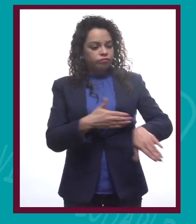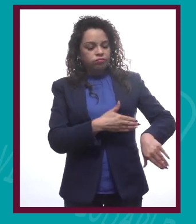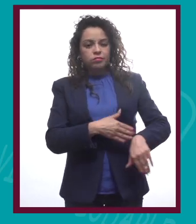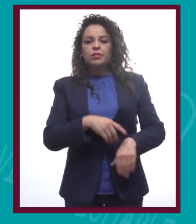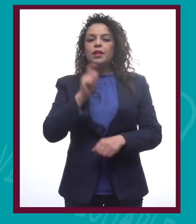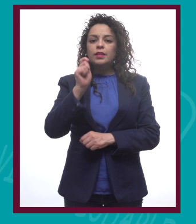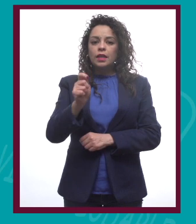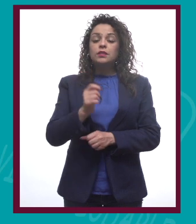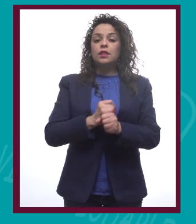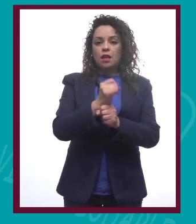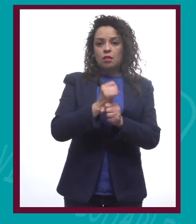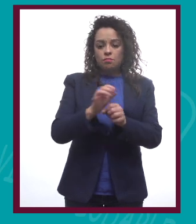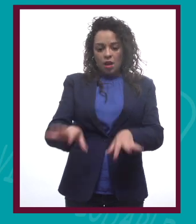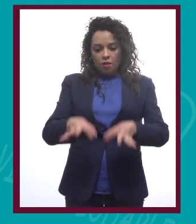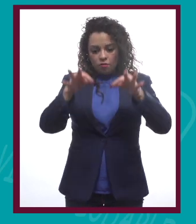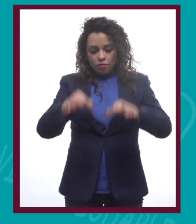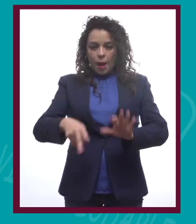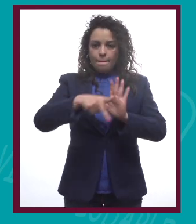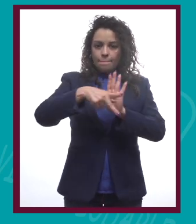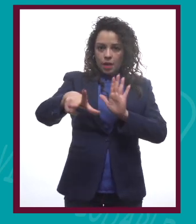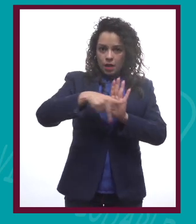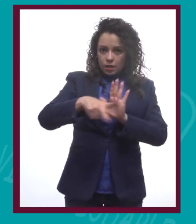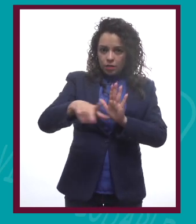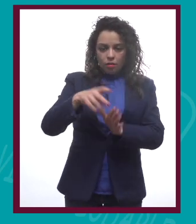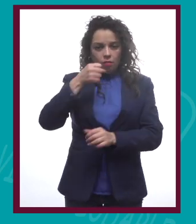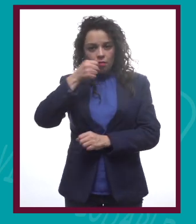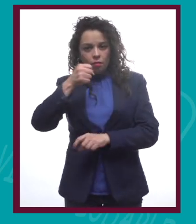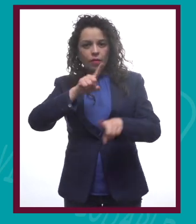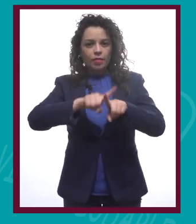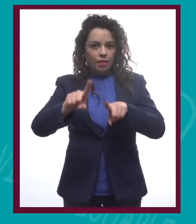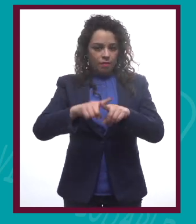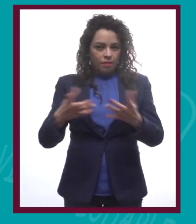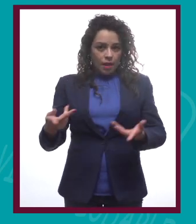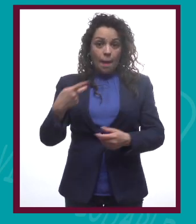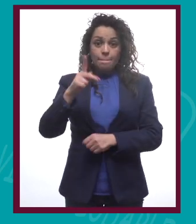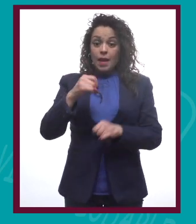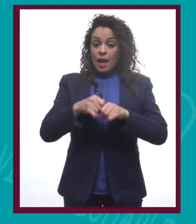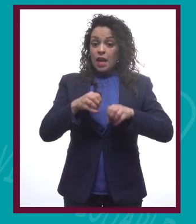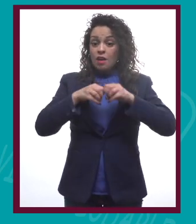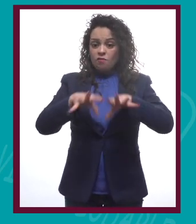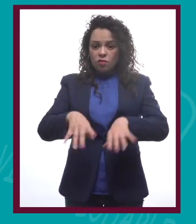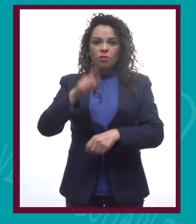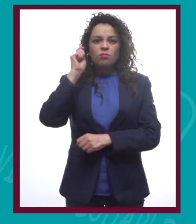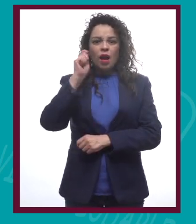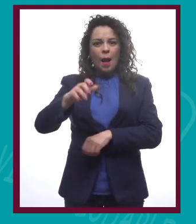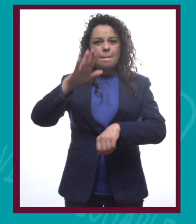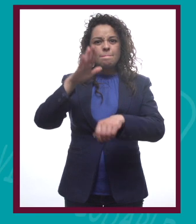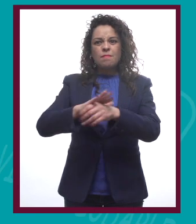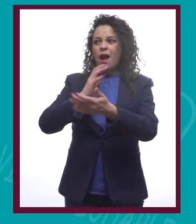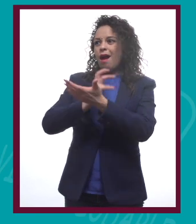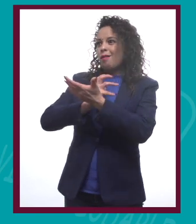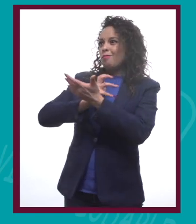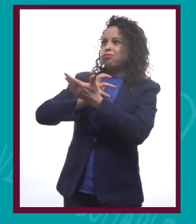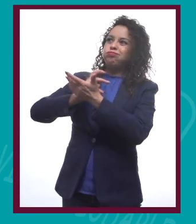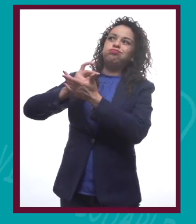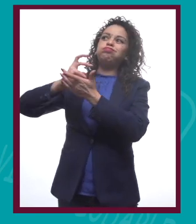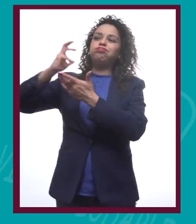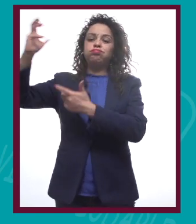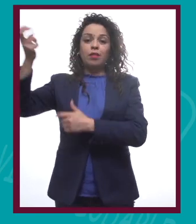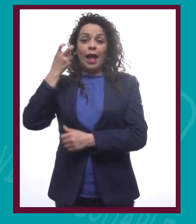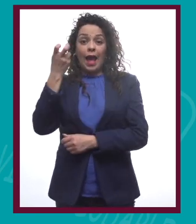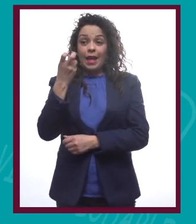han hecho a un lado al periodismo de investigación. Se ha potenciado la posibilidad de que la información escandalosa